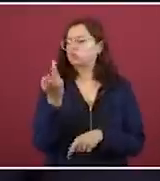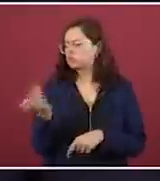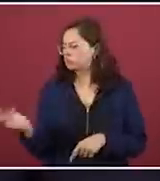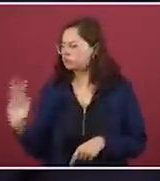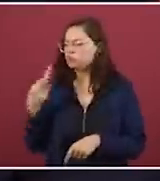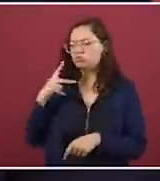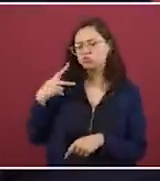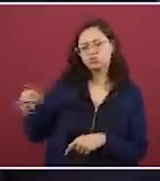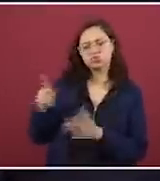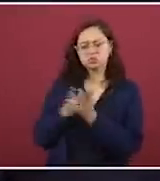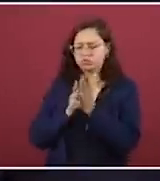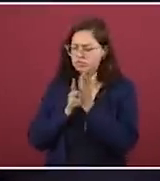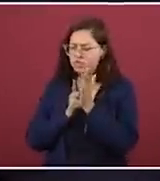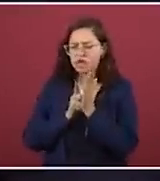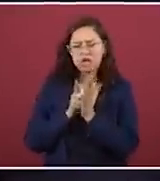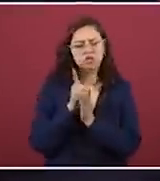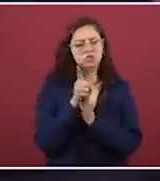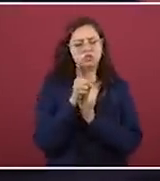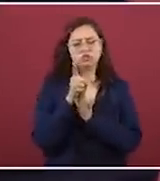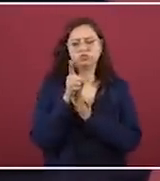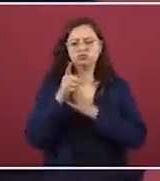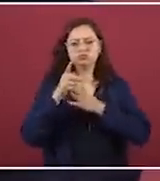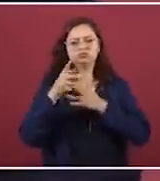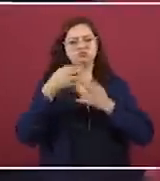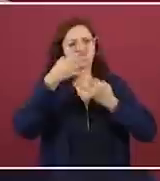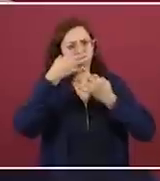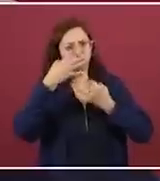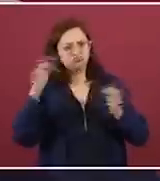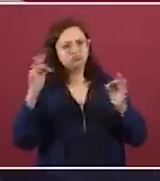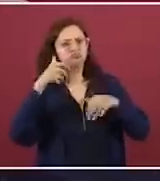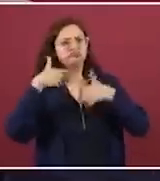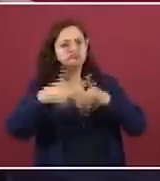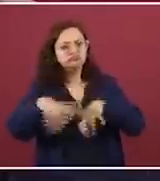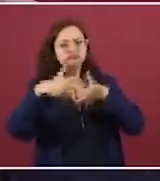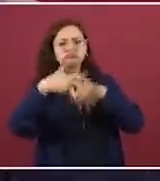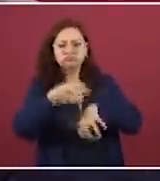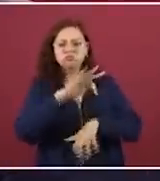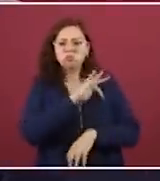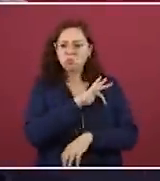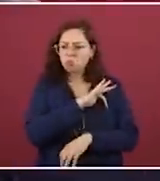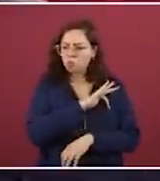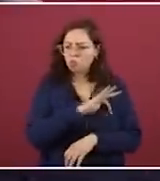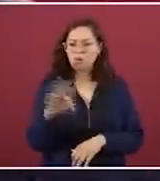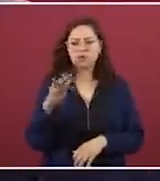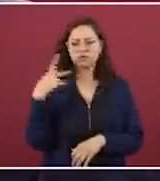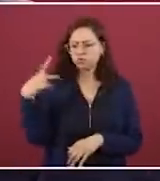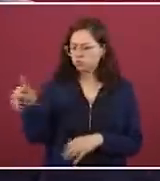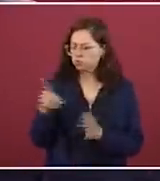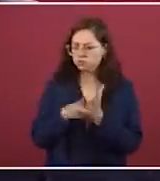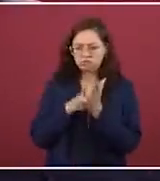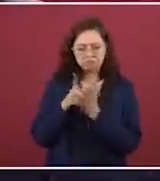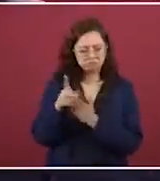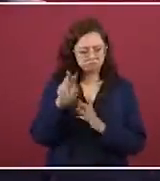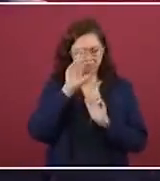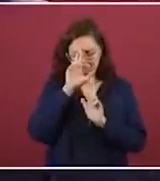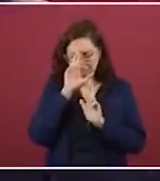todo su derecho a manifestarse, todo su derecho a manifestarse,